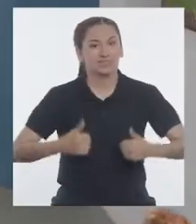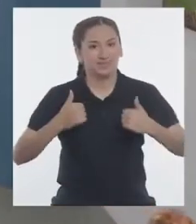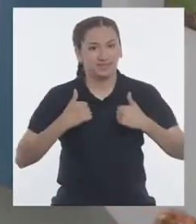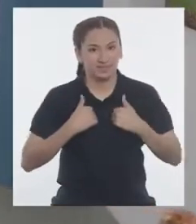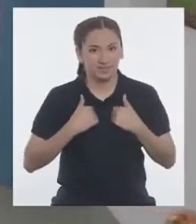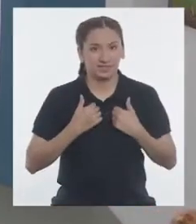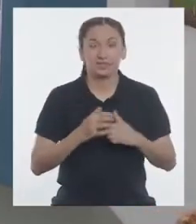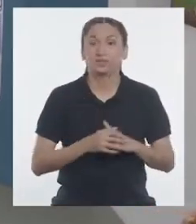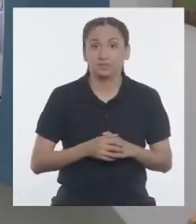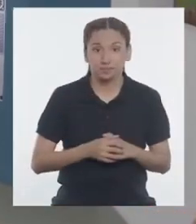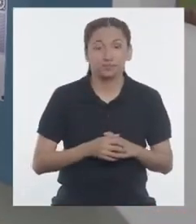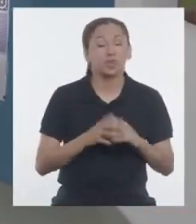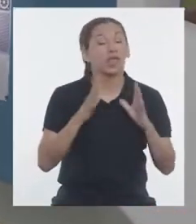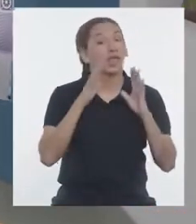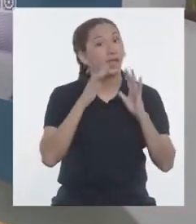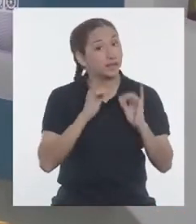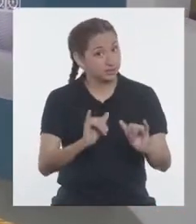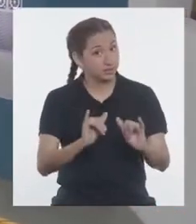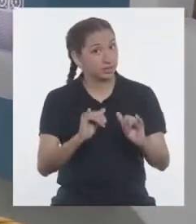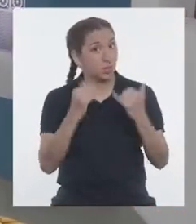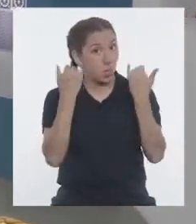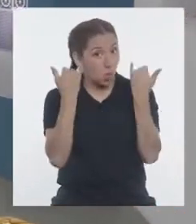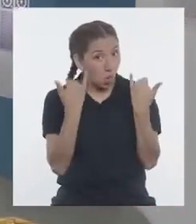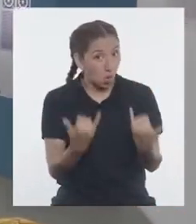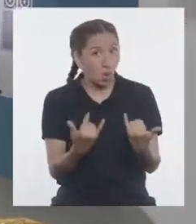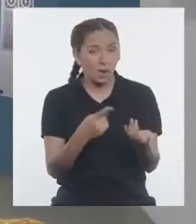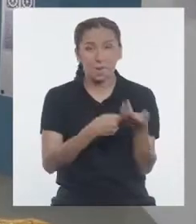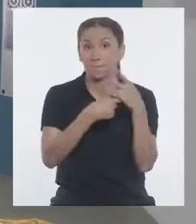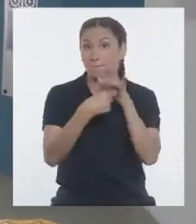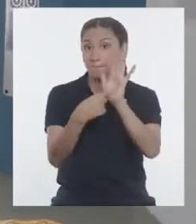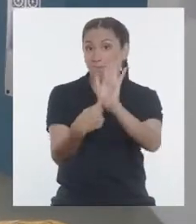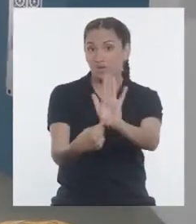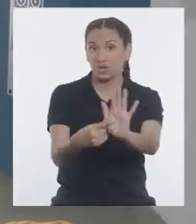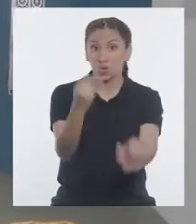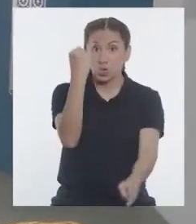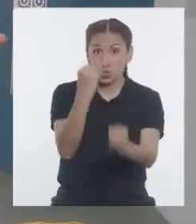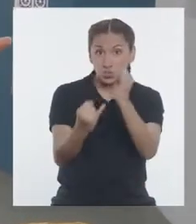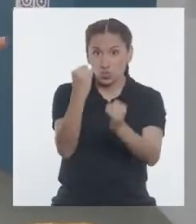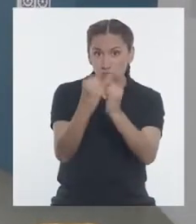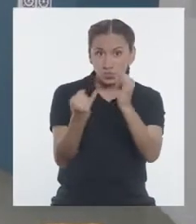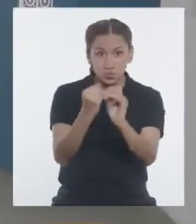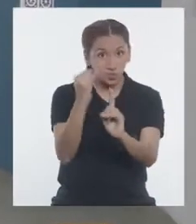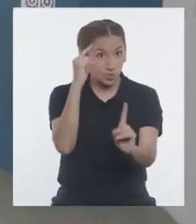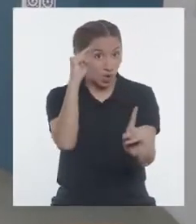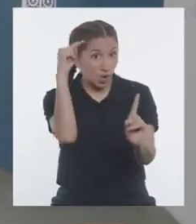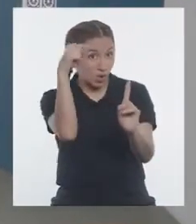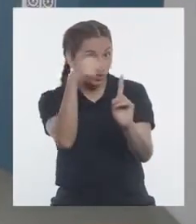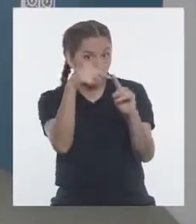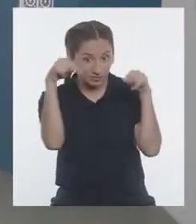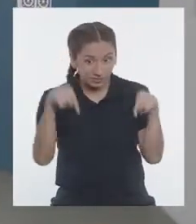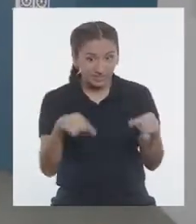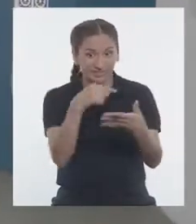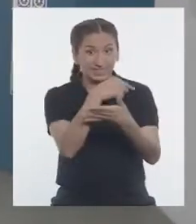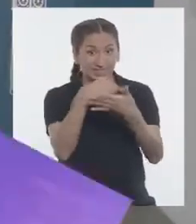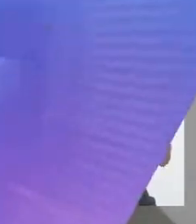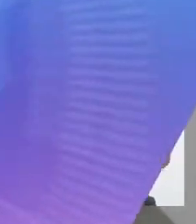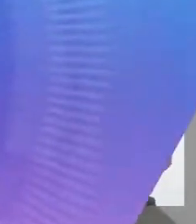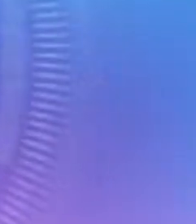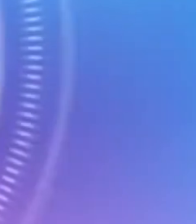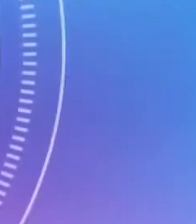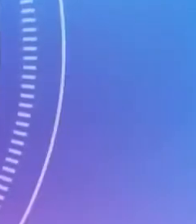biodiversidad. Así que ahora presentamos el último propósito de la semana.